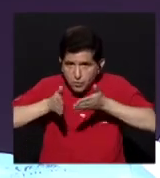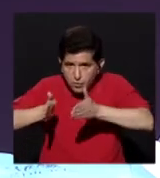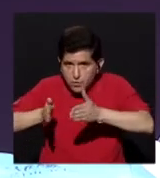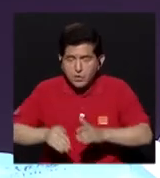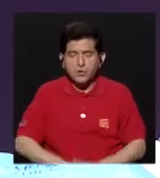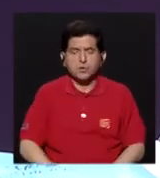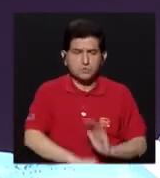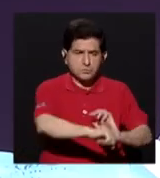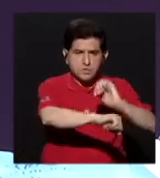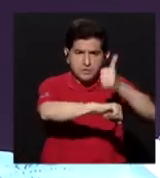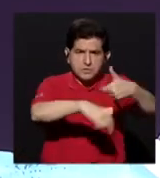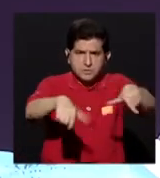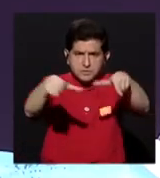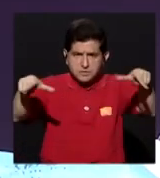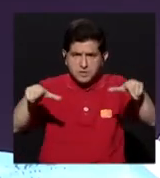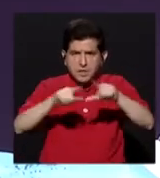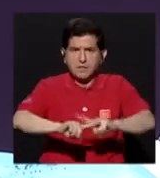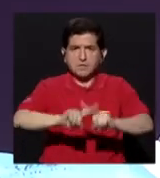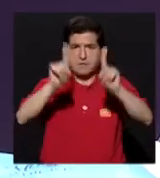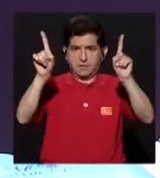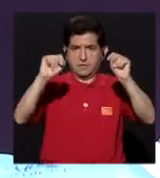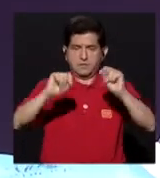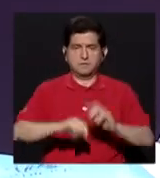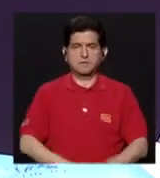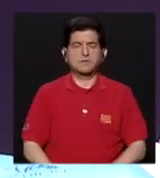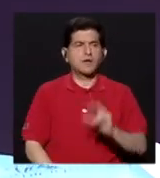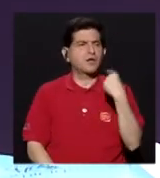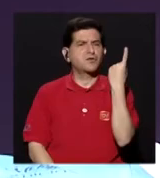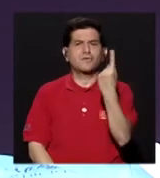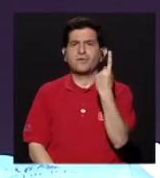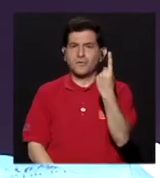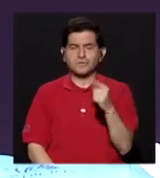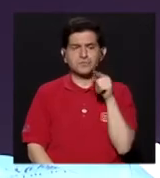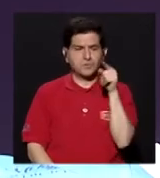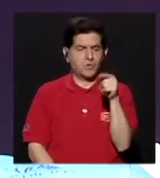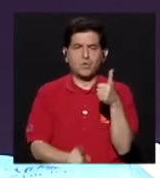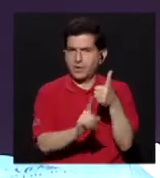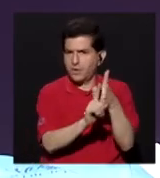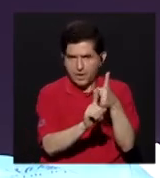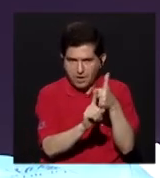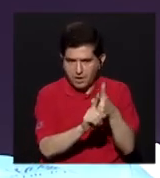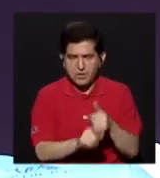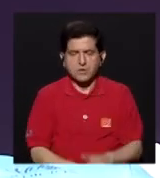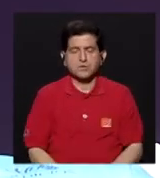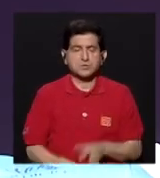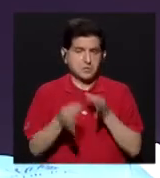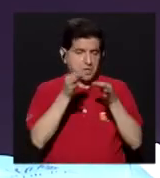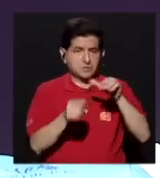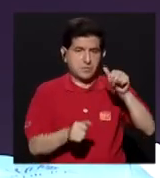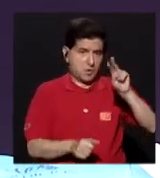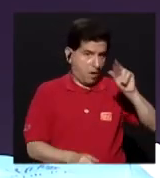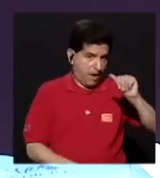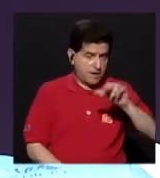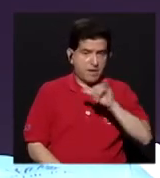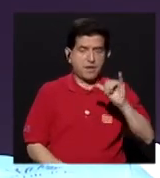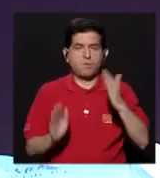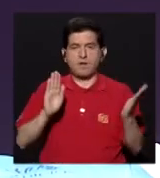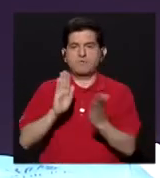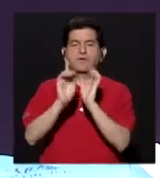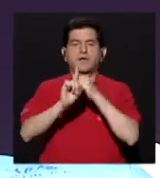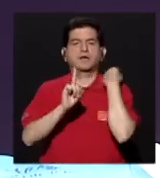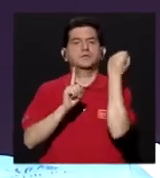los posiciona en un lugar muy diferente. No solamente entre ellos y ellas, que es lo que explica Ana, sino también ante la sociedad.